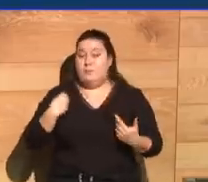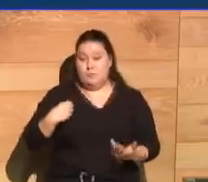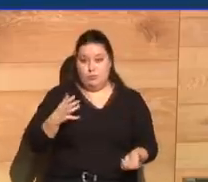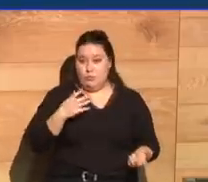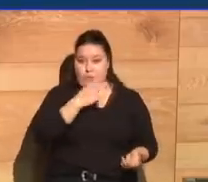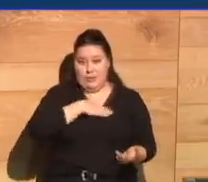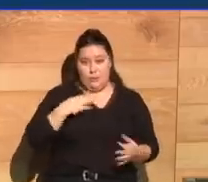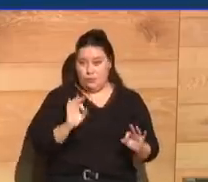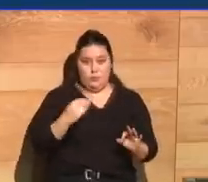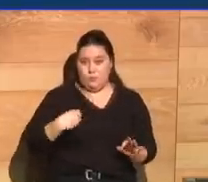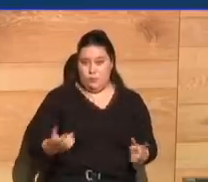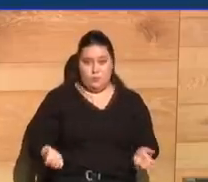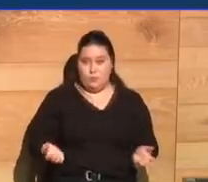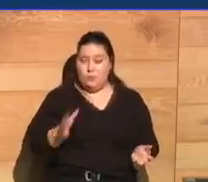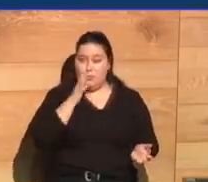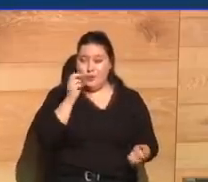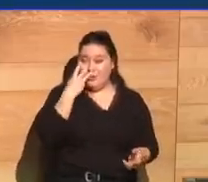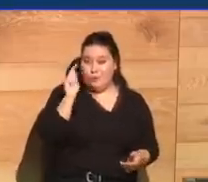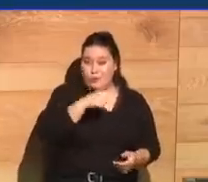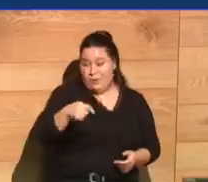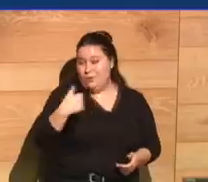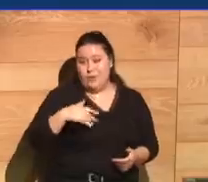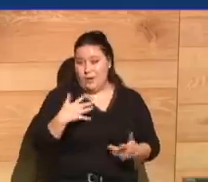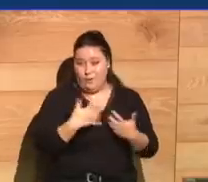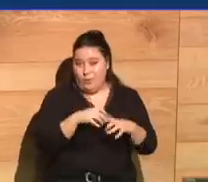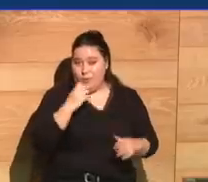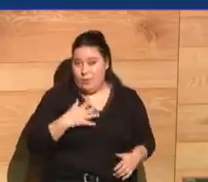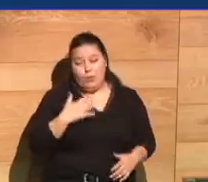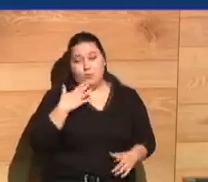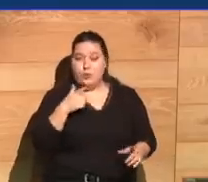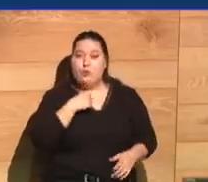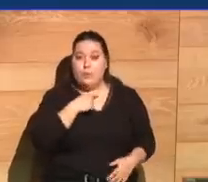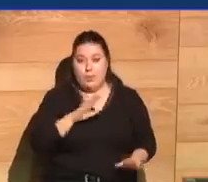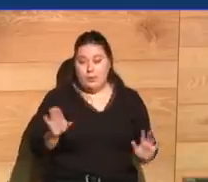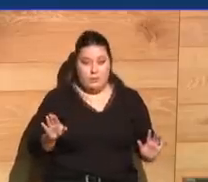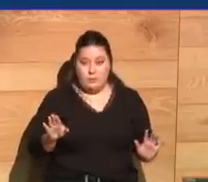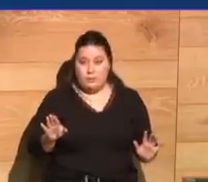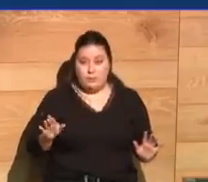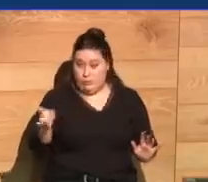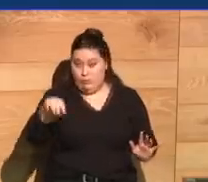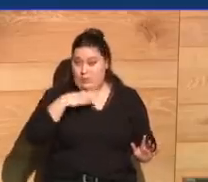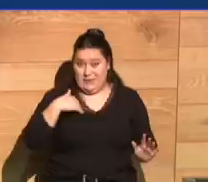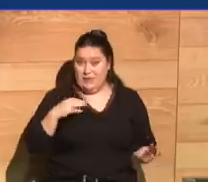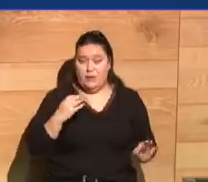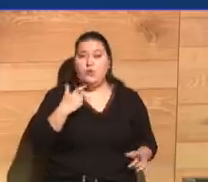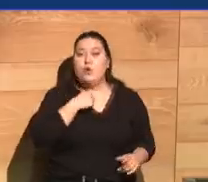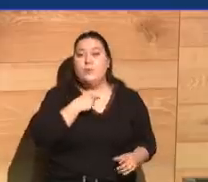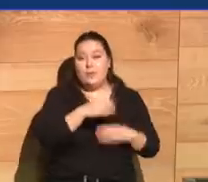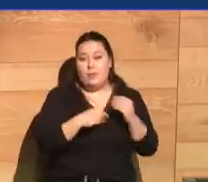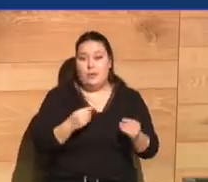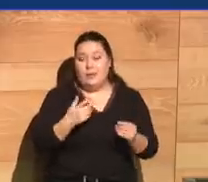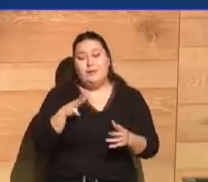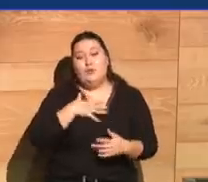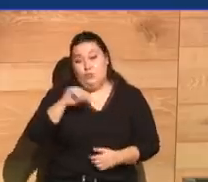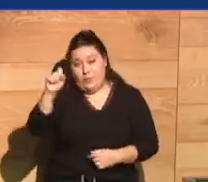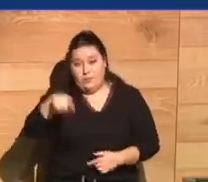lo que queremos. O sea, porque ya Los Tres Mosqueteros había funcionado como una comedia, ¿no? Que era lo que ellos querían, ¿no? Hacer una comedia de Superman. Es